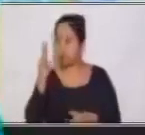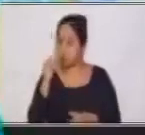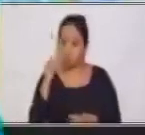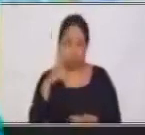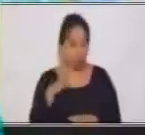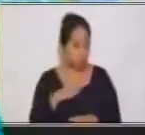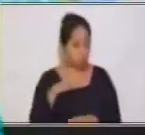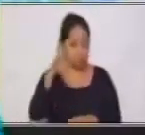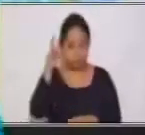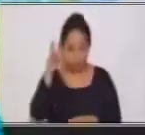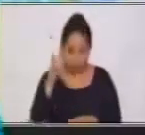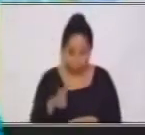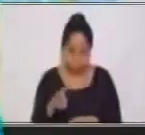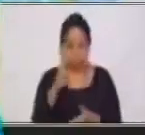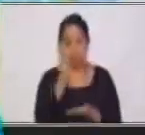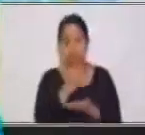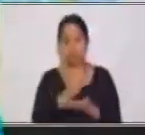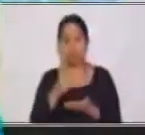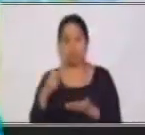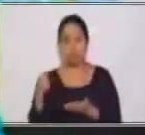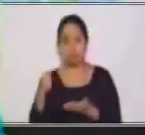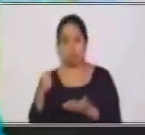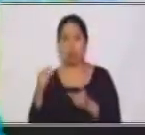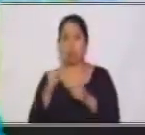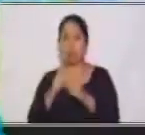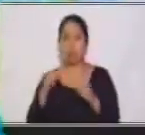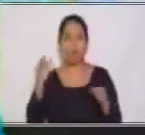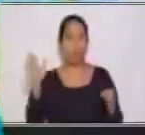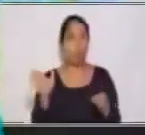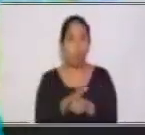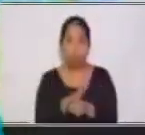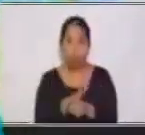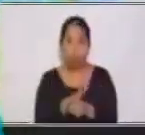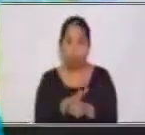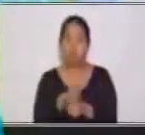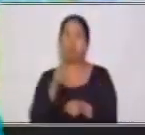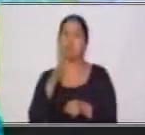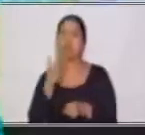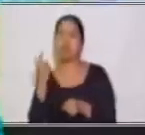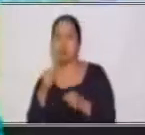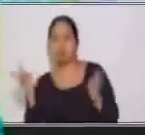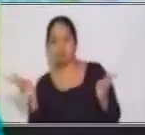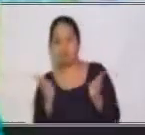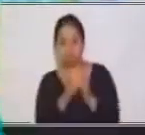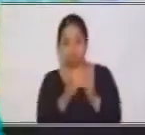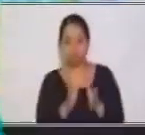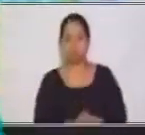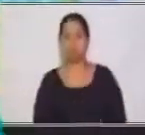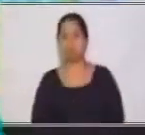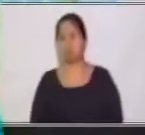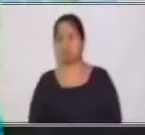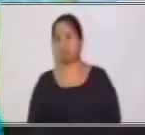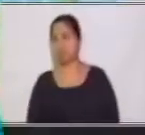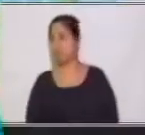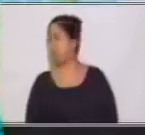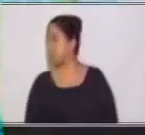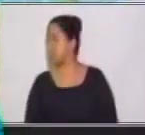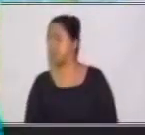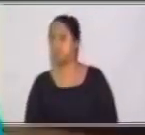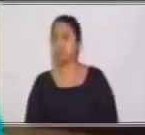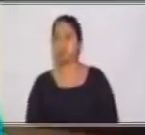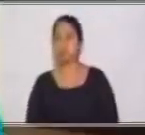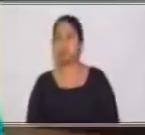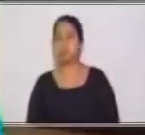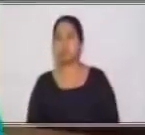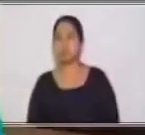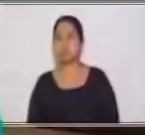la necesidad de escribir la palabra completa, sino utilizar una abreviatura. Y puede ser